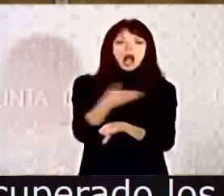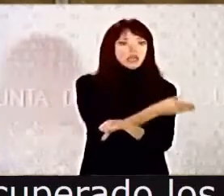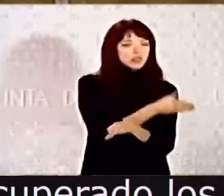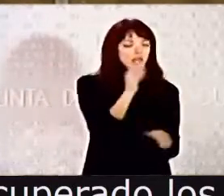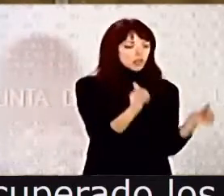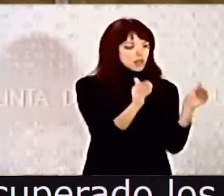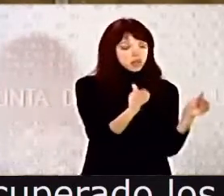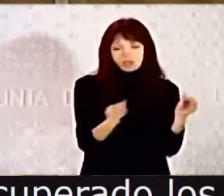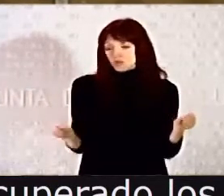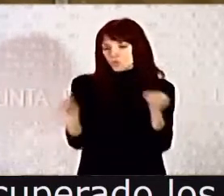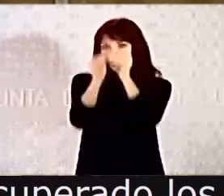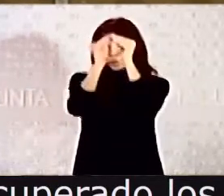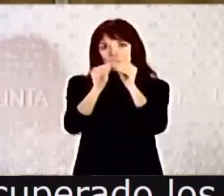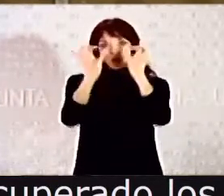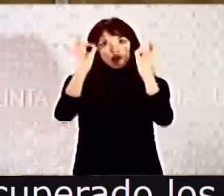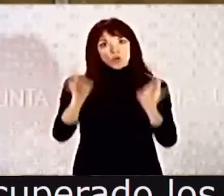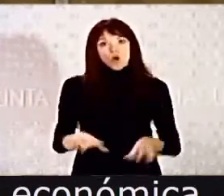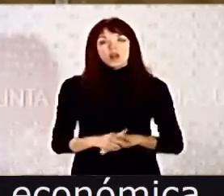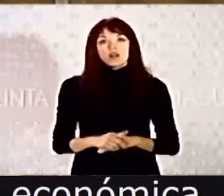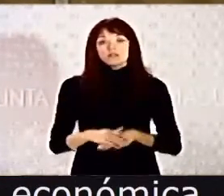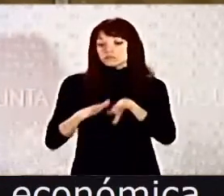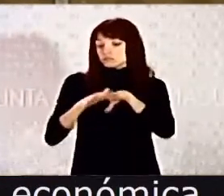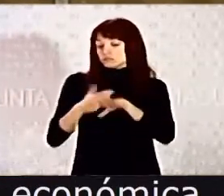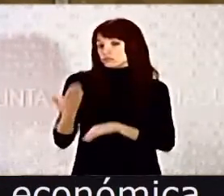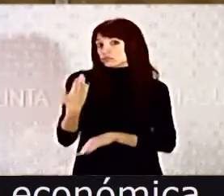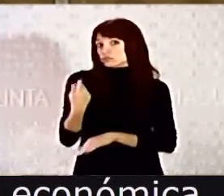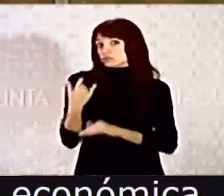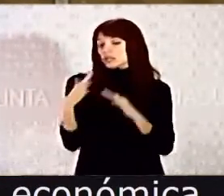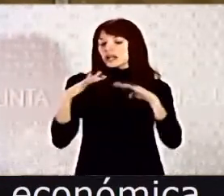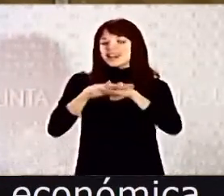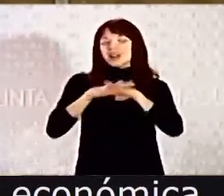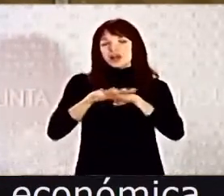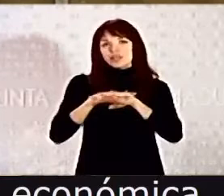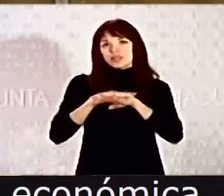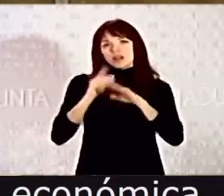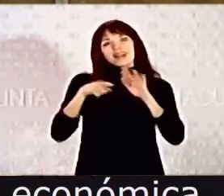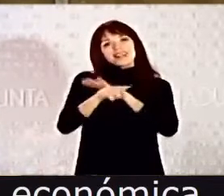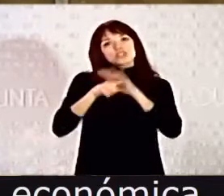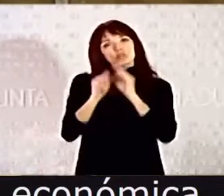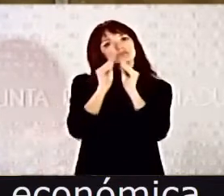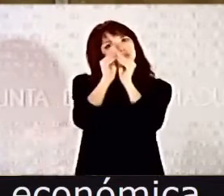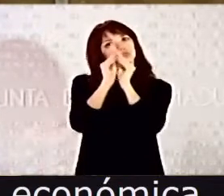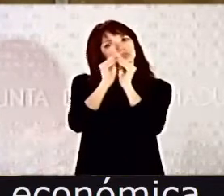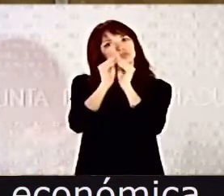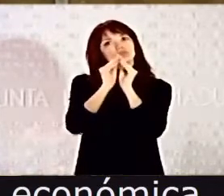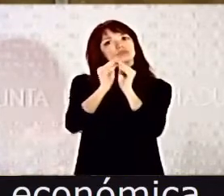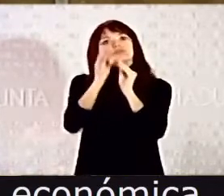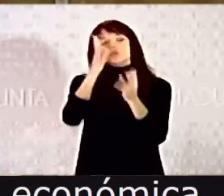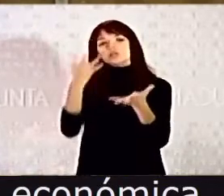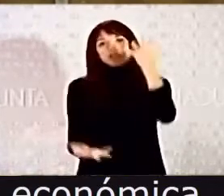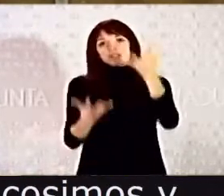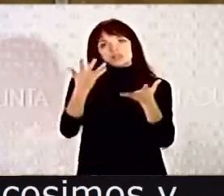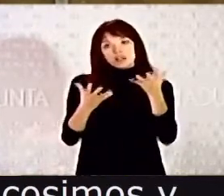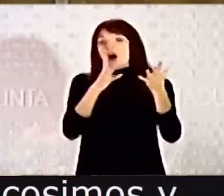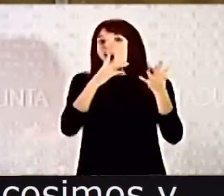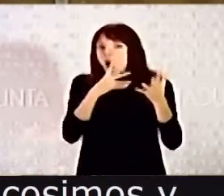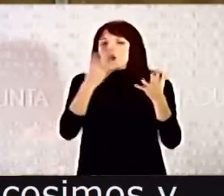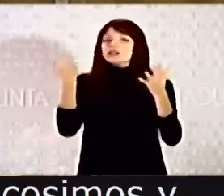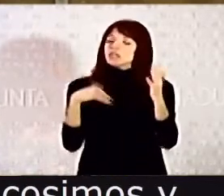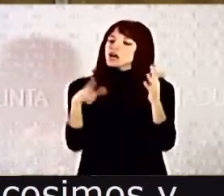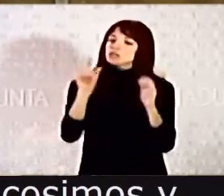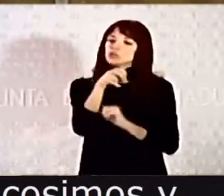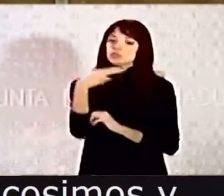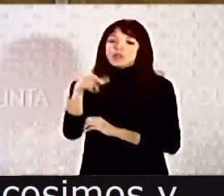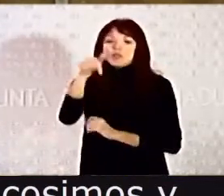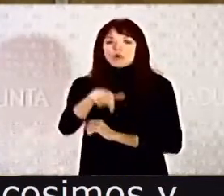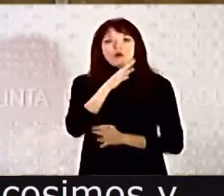esa red que a lo largo de la legislatura pasada hemos cosido y tejido porque estaba rota, pues el resultado hoy,